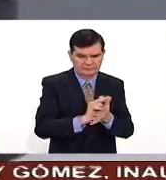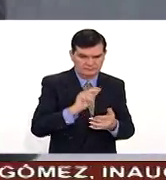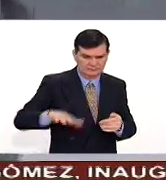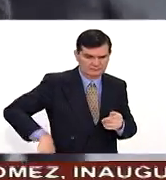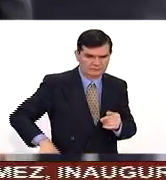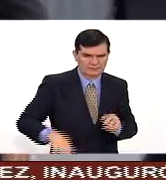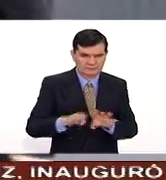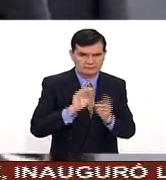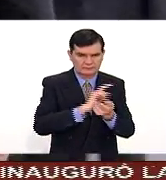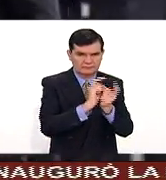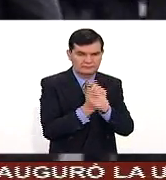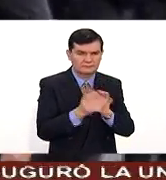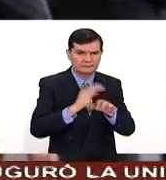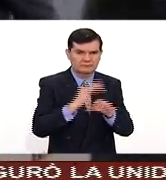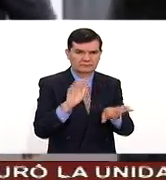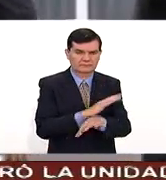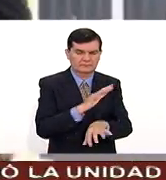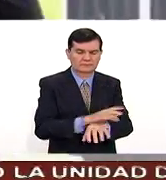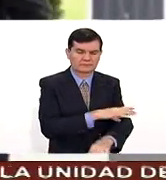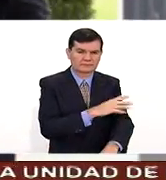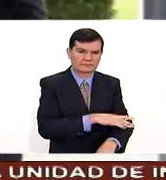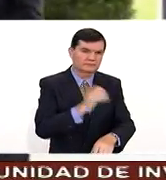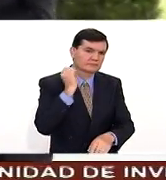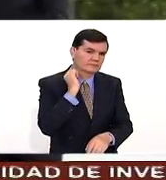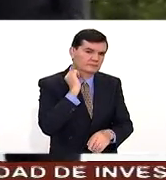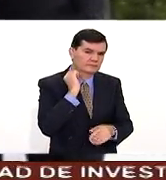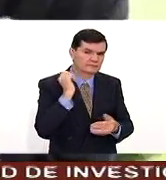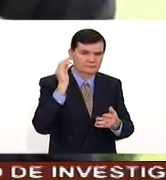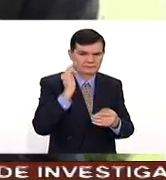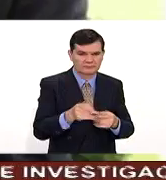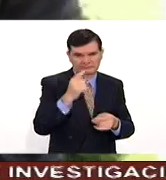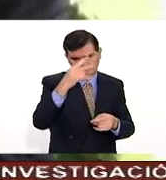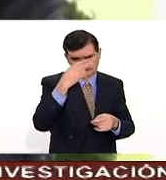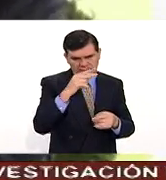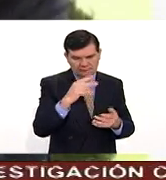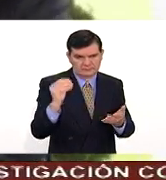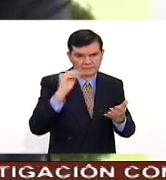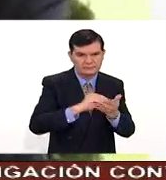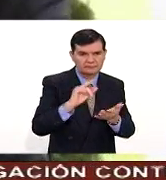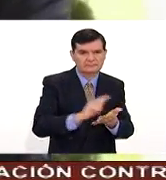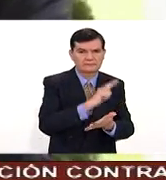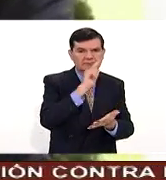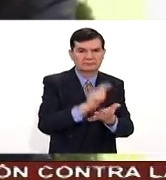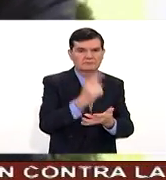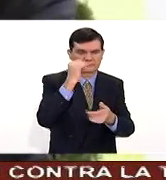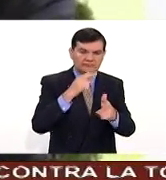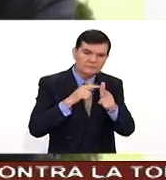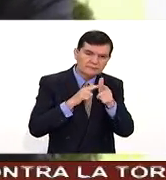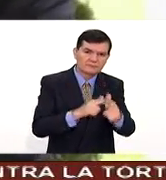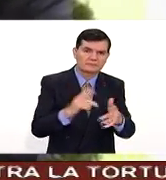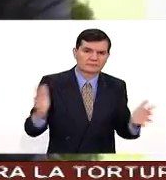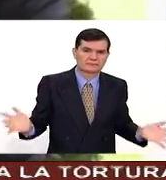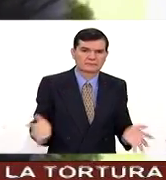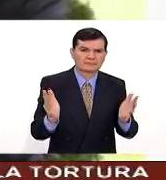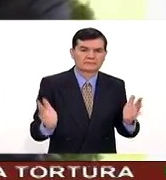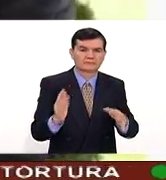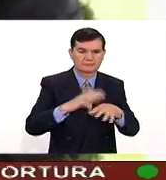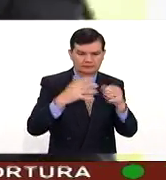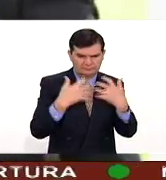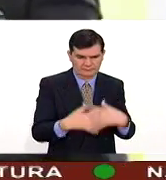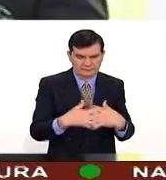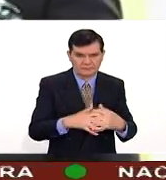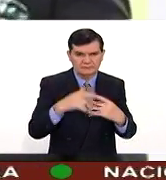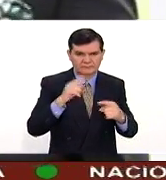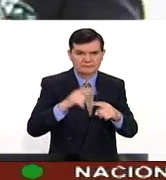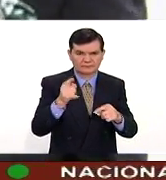ellas, la de transición energética, que se aprobó en el Senado, que le da a México los instrumentos legales para presionar a sus industriales, a